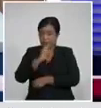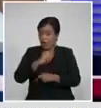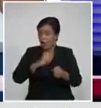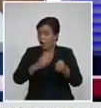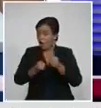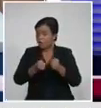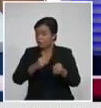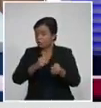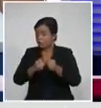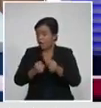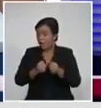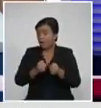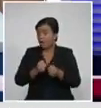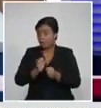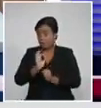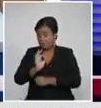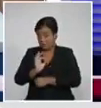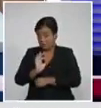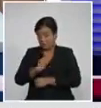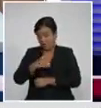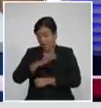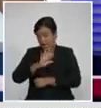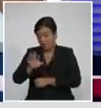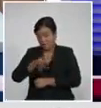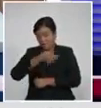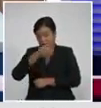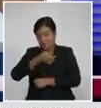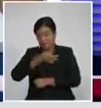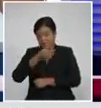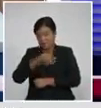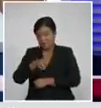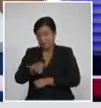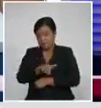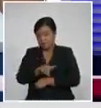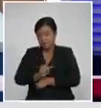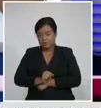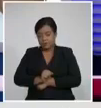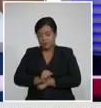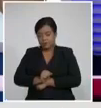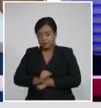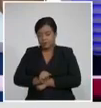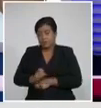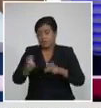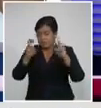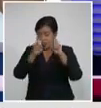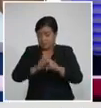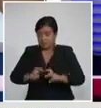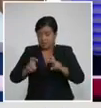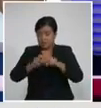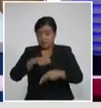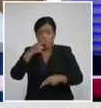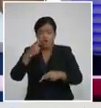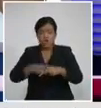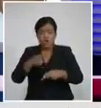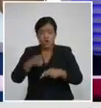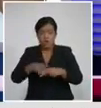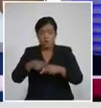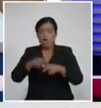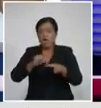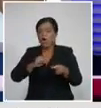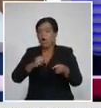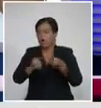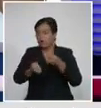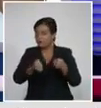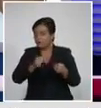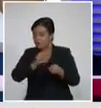doble ciega, que es este tipo de ensayo, fase 3. También existen estudios que se llaman de casos y controles, y